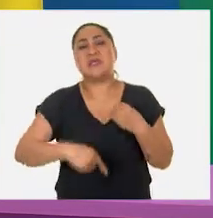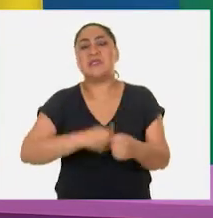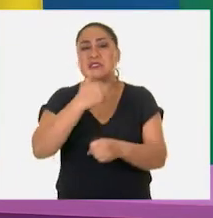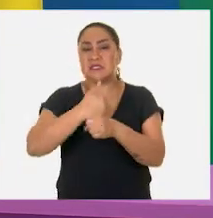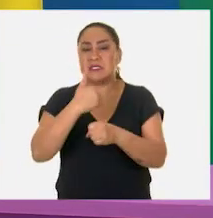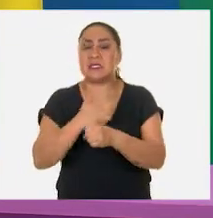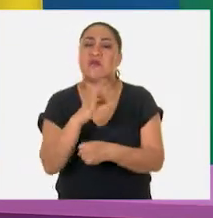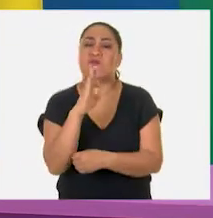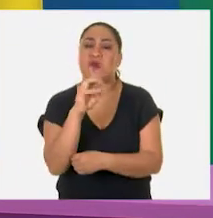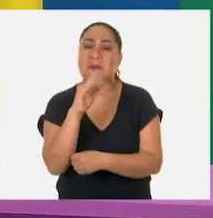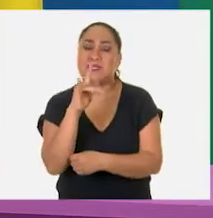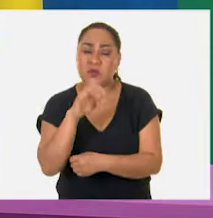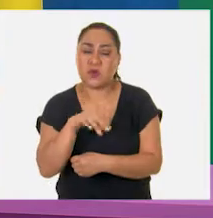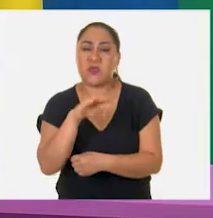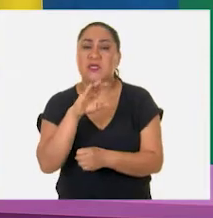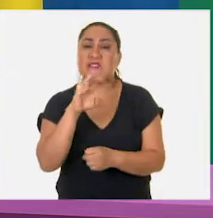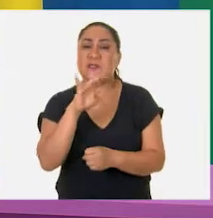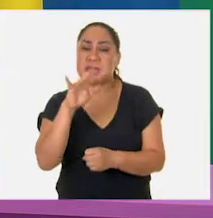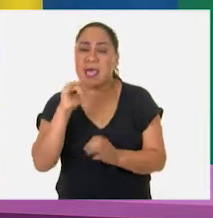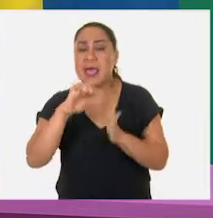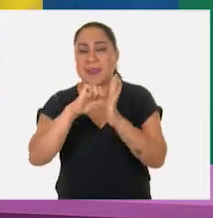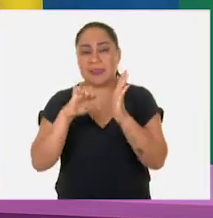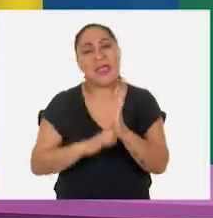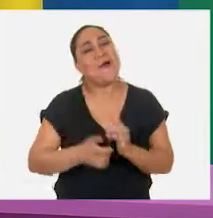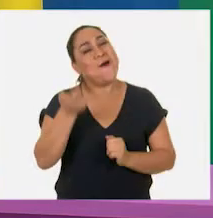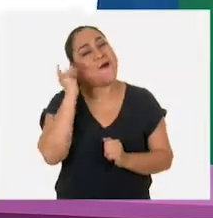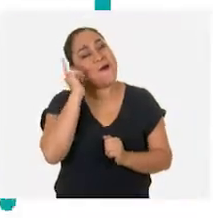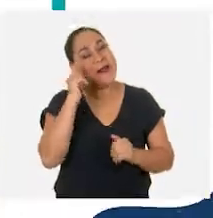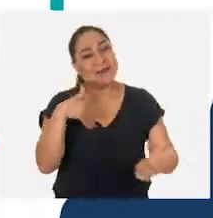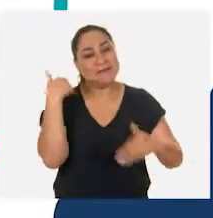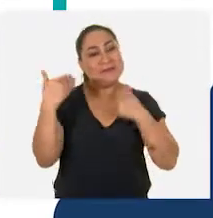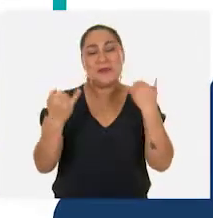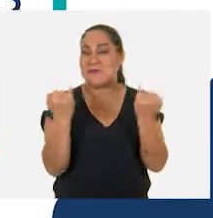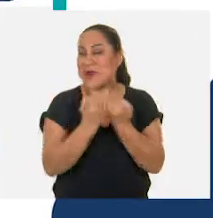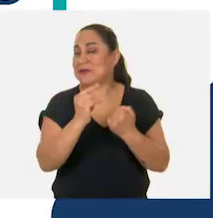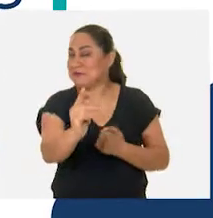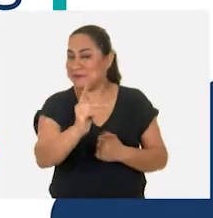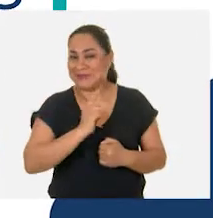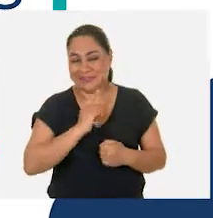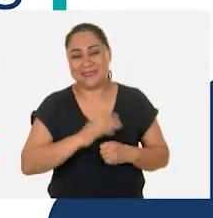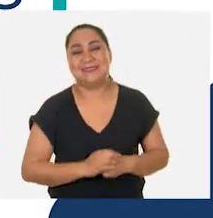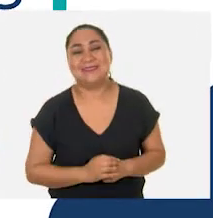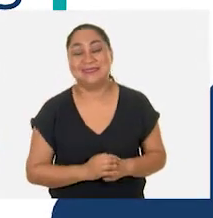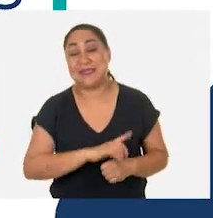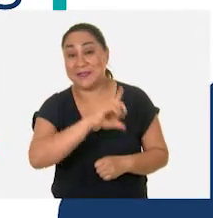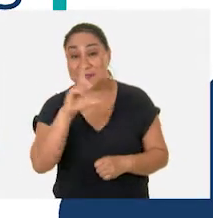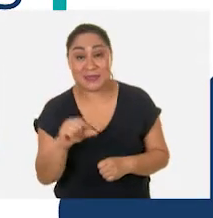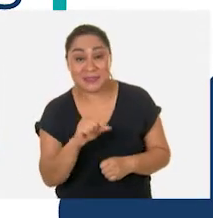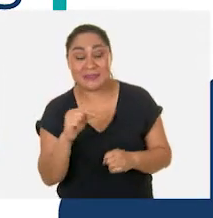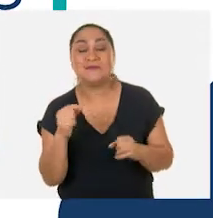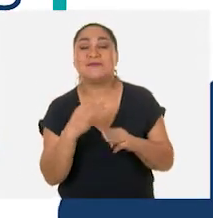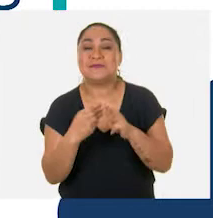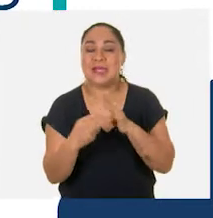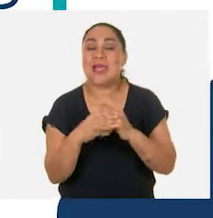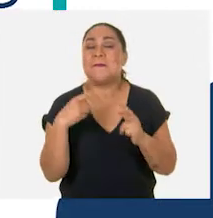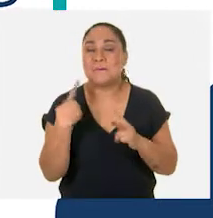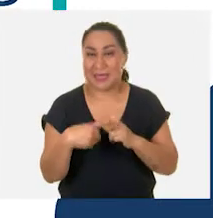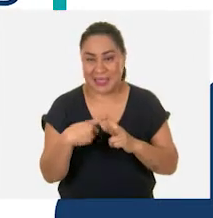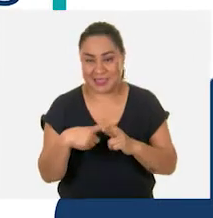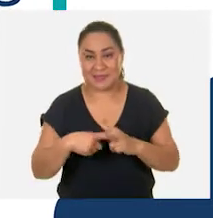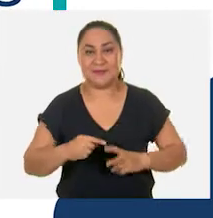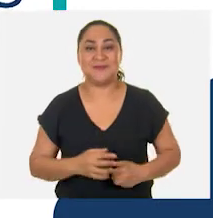grado. Espero que lo hayan disfrutado tanto como nosotros. A continuación, Matemáticas.